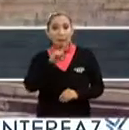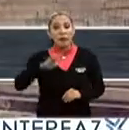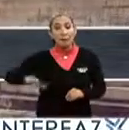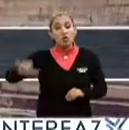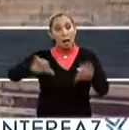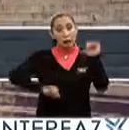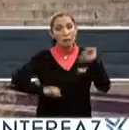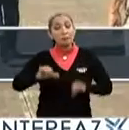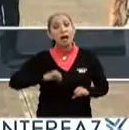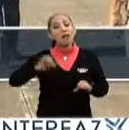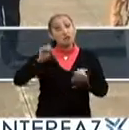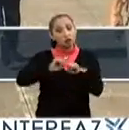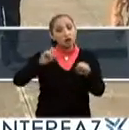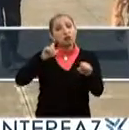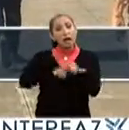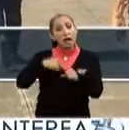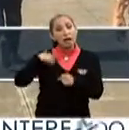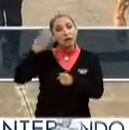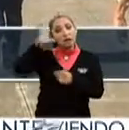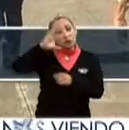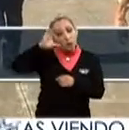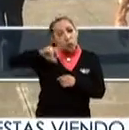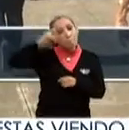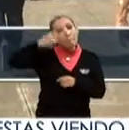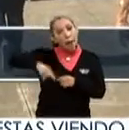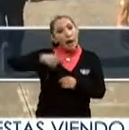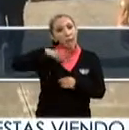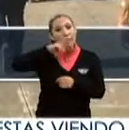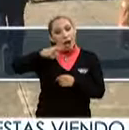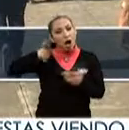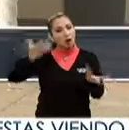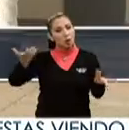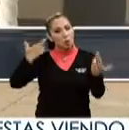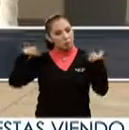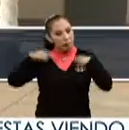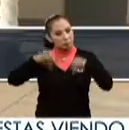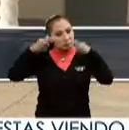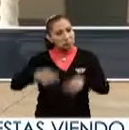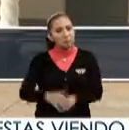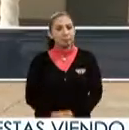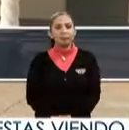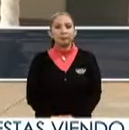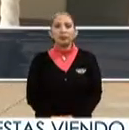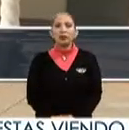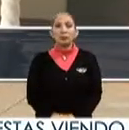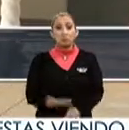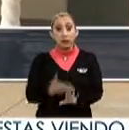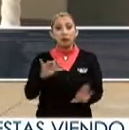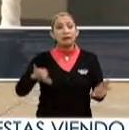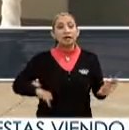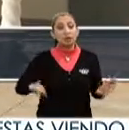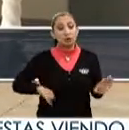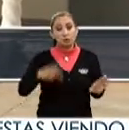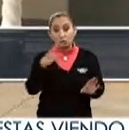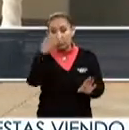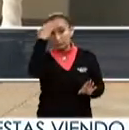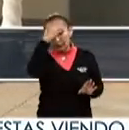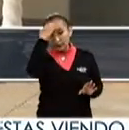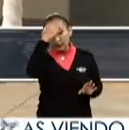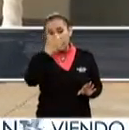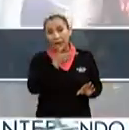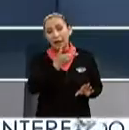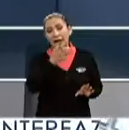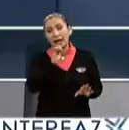en actividades socioculturales que te ayuden a ser mejor como docente. Claro. Pues muy interesante tu experiencia,